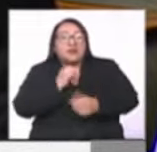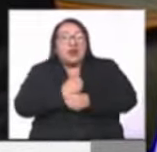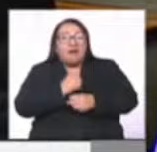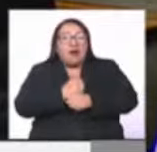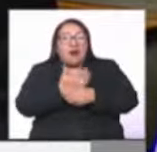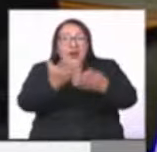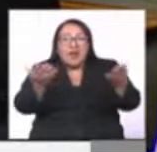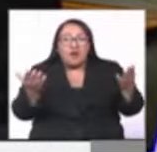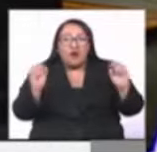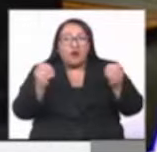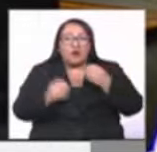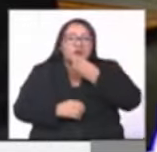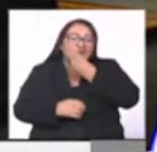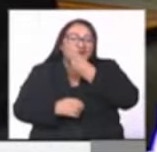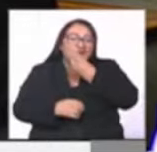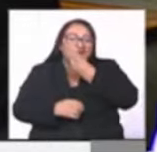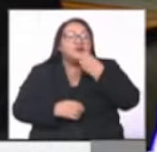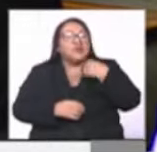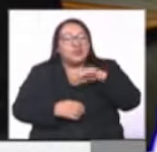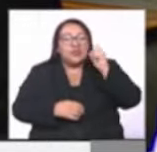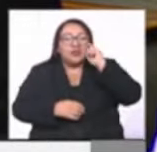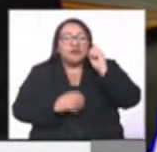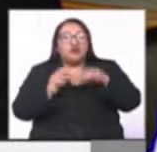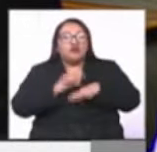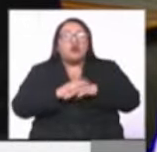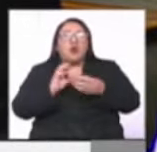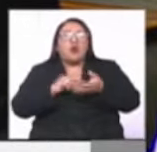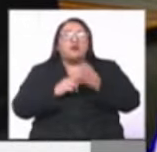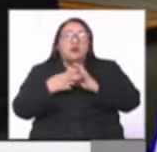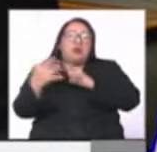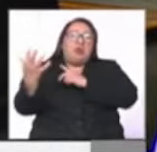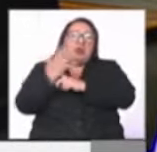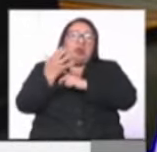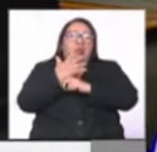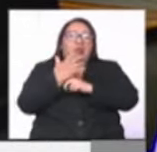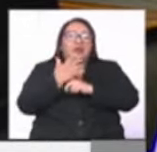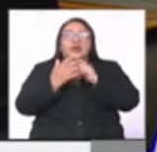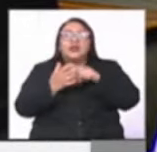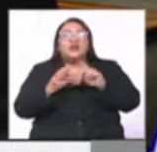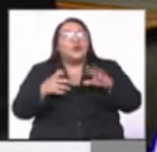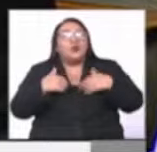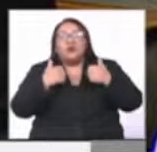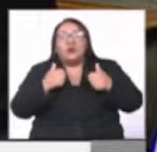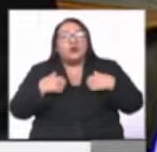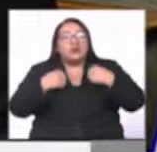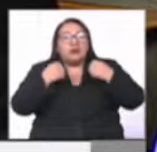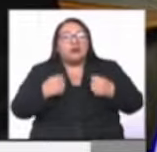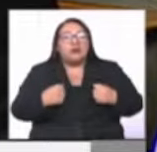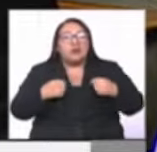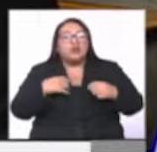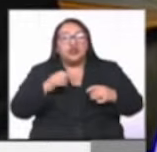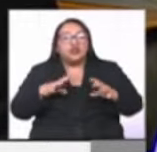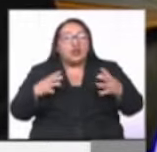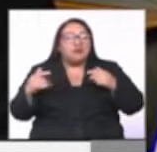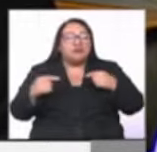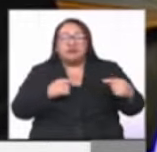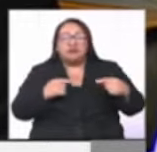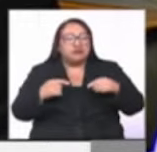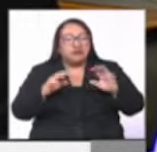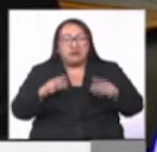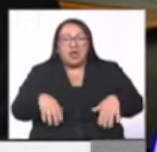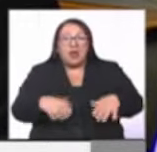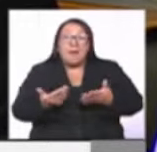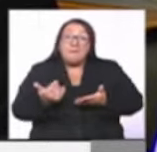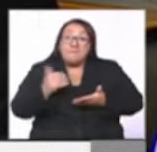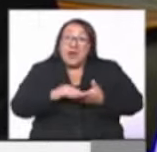productivos ya conocemos el camino del autoritarismo solo trae consigo inestabilidad social emigración y desarraigo